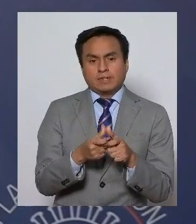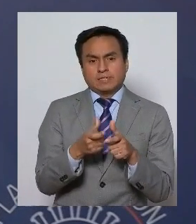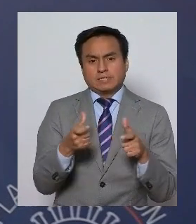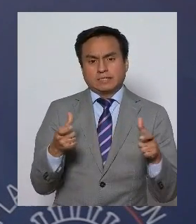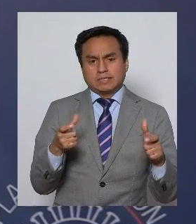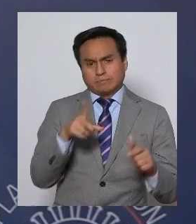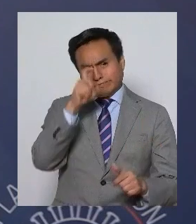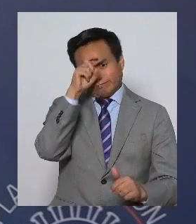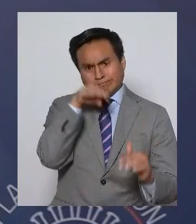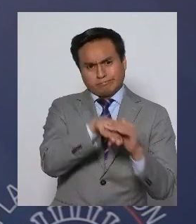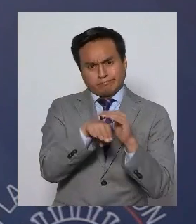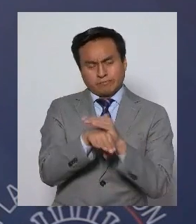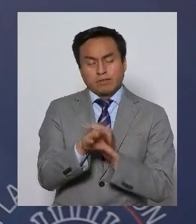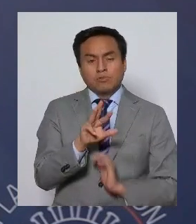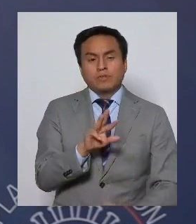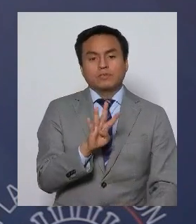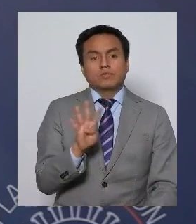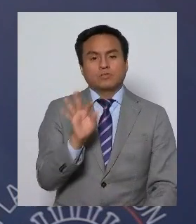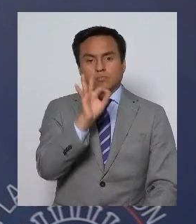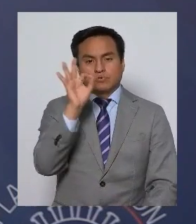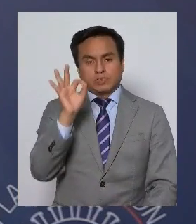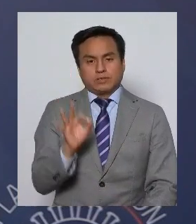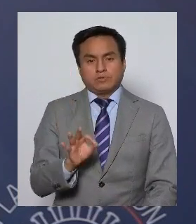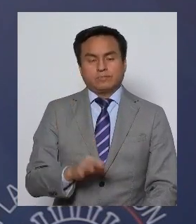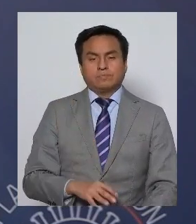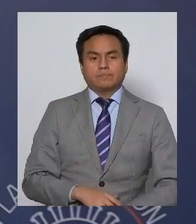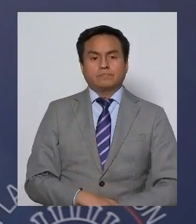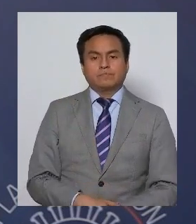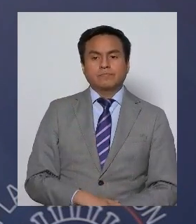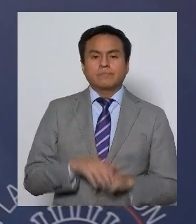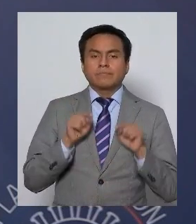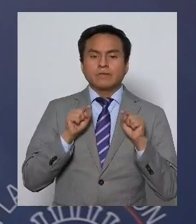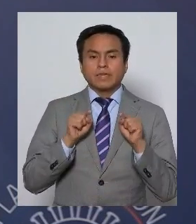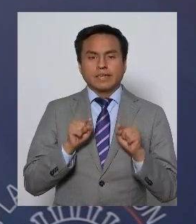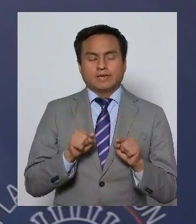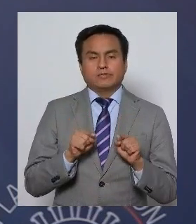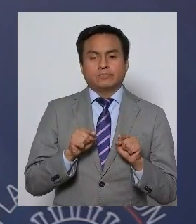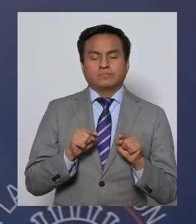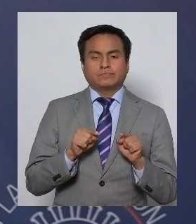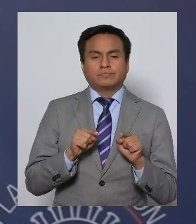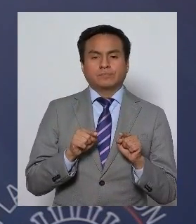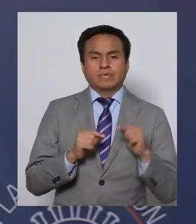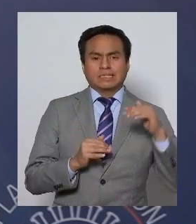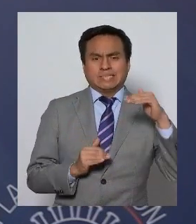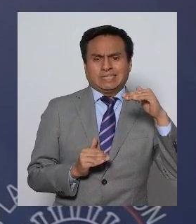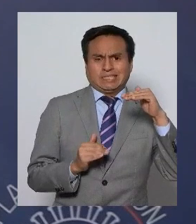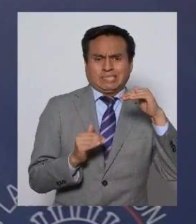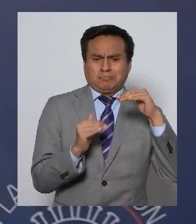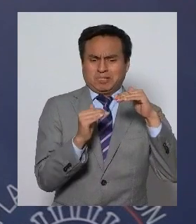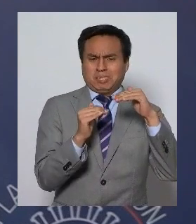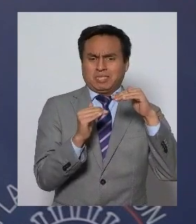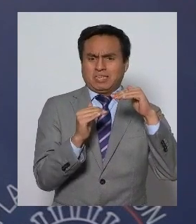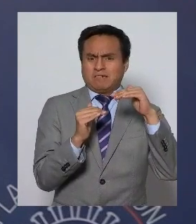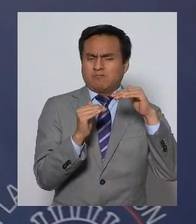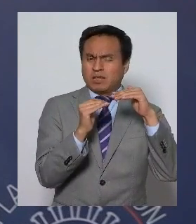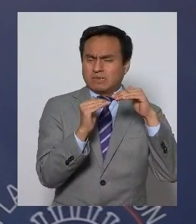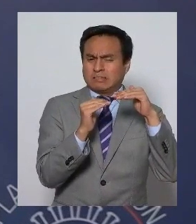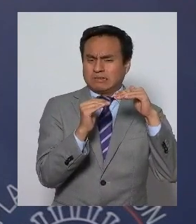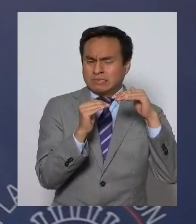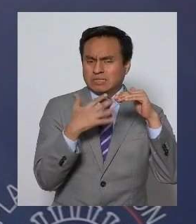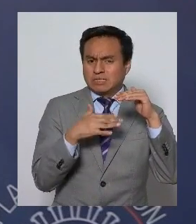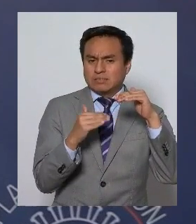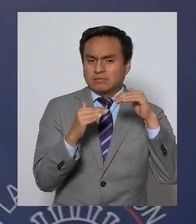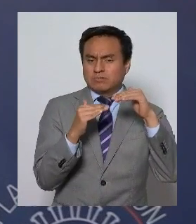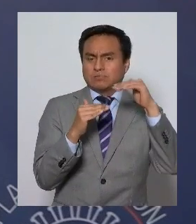presión asistencial, en un 94%. Y esto, este límite que se dice que tenemos,